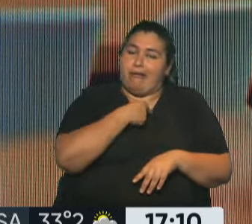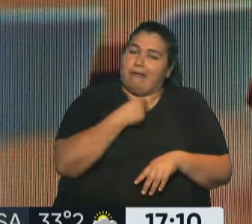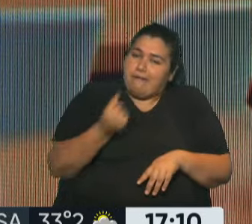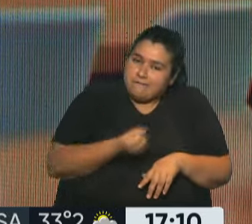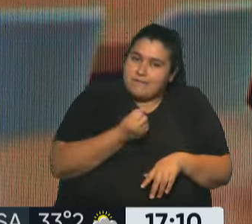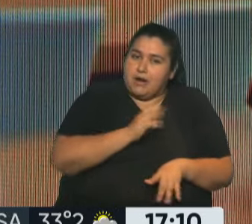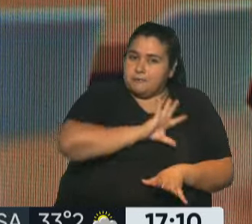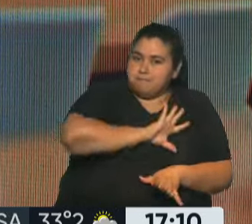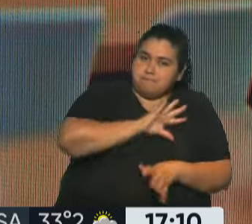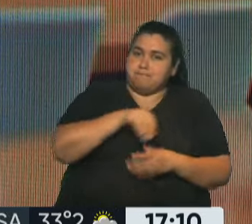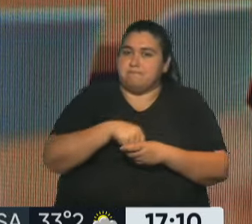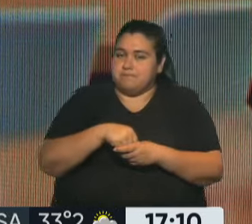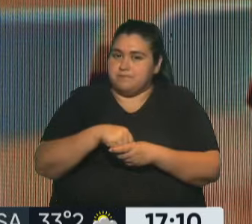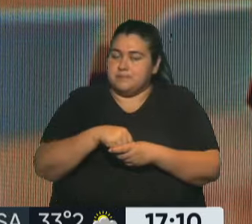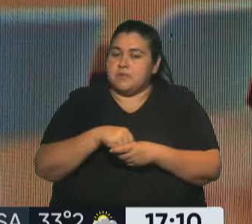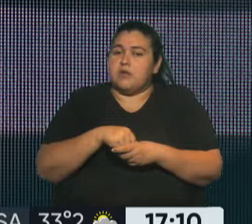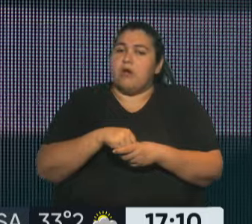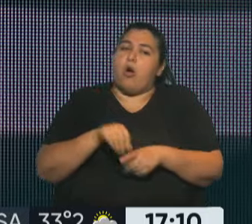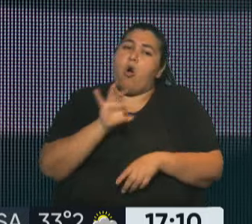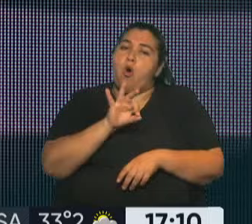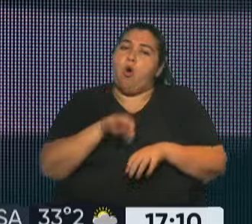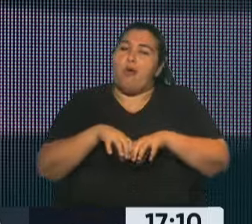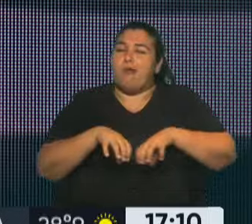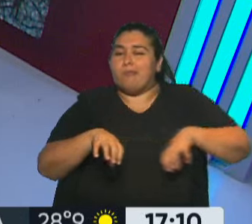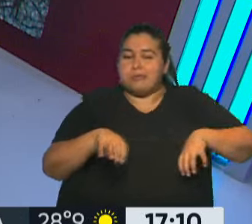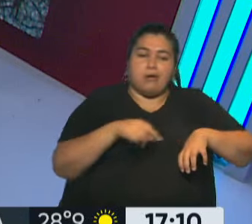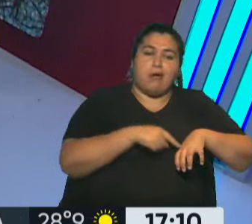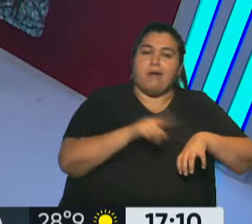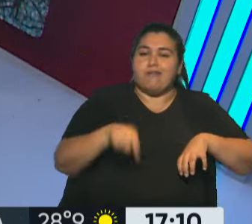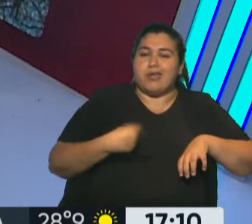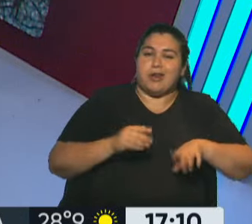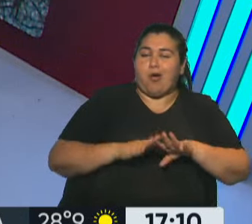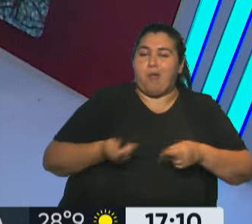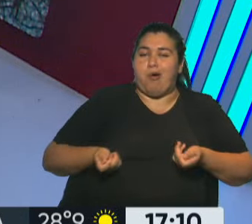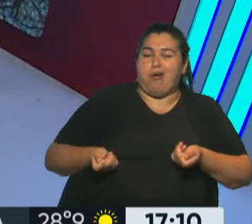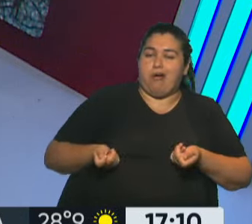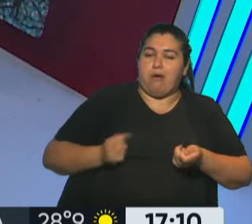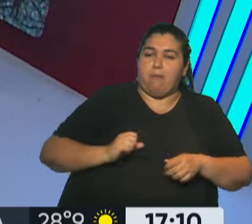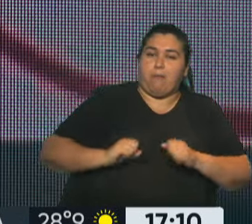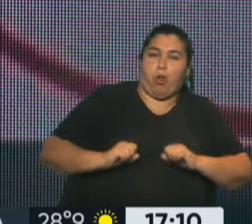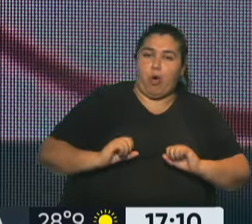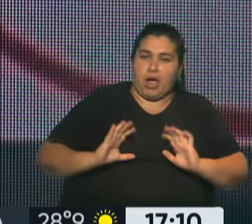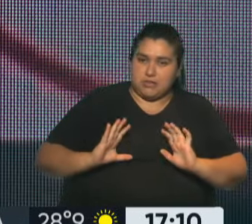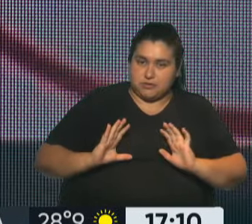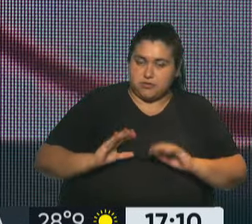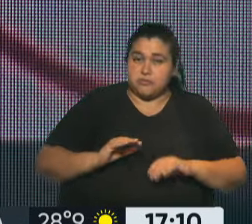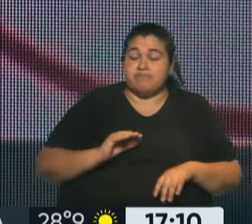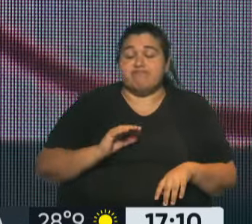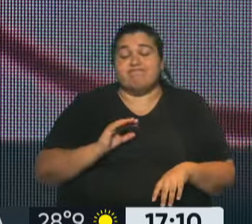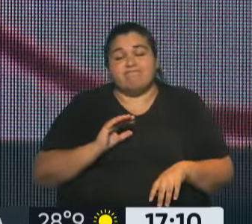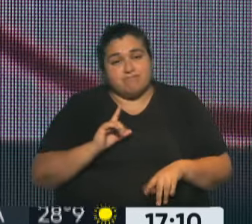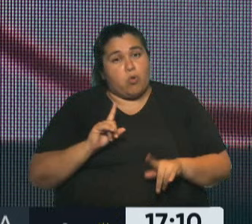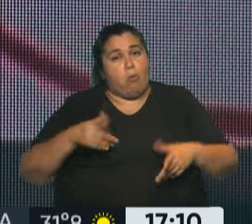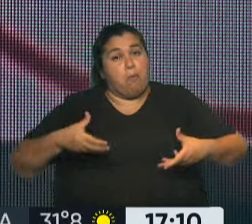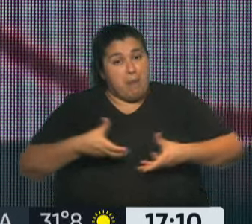la política del país, o es un partido de provocación. Sí, ahí tendríamos que marcar ciertos matices, ¿no? Porque estamos hablando de un partido que ya